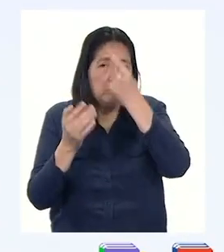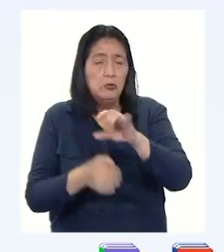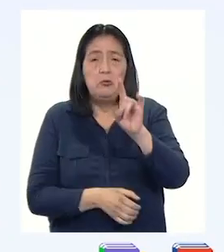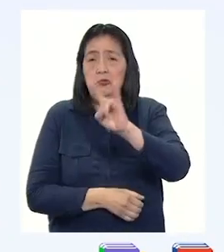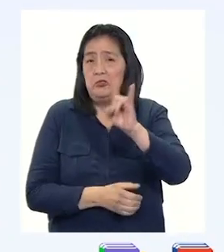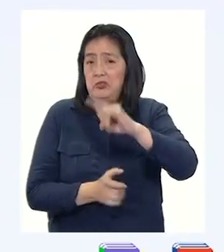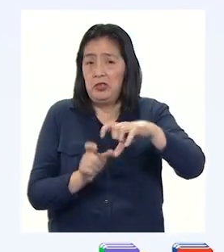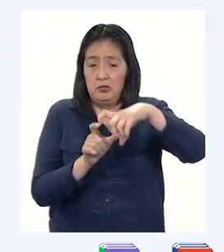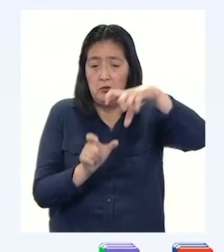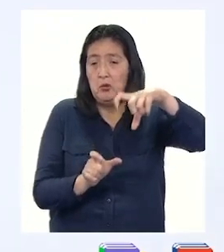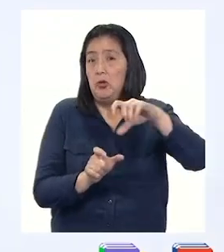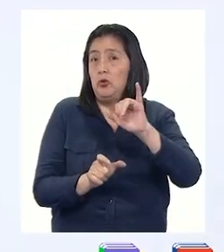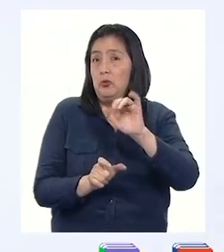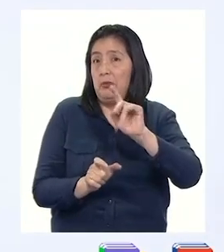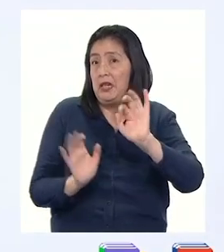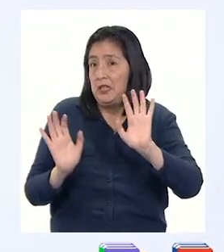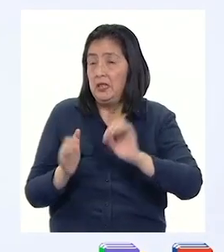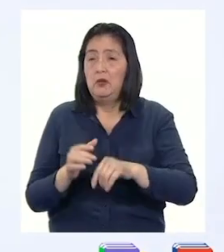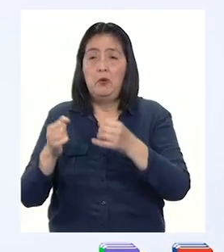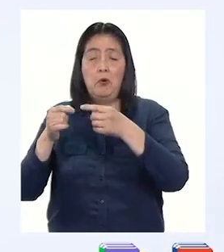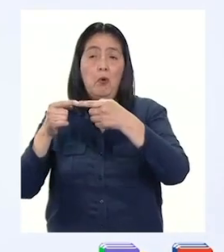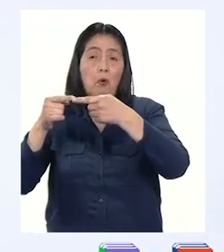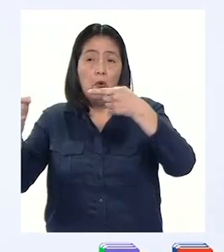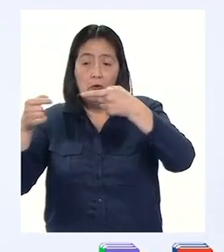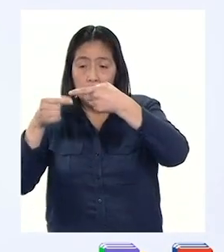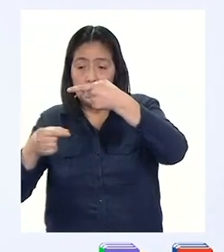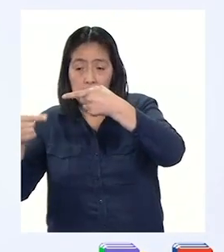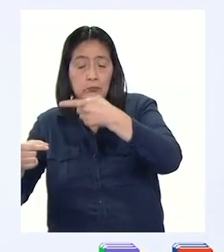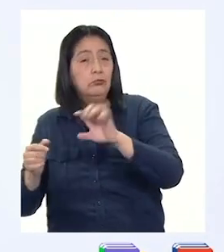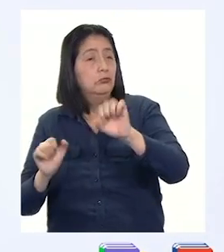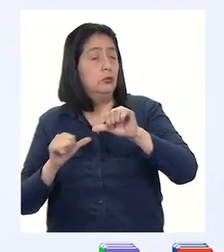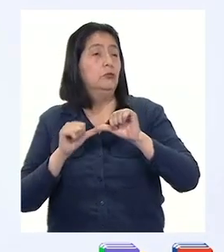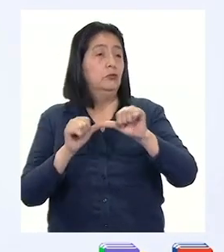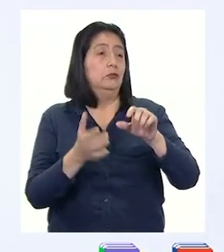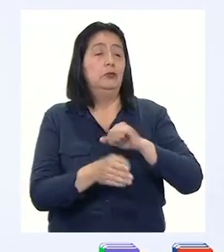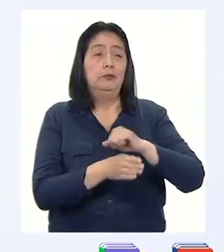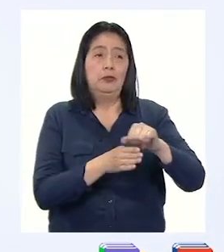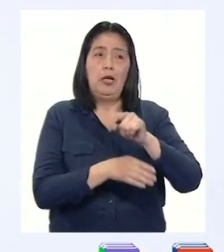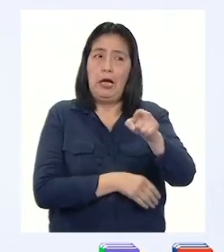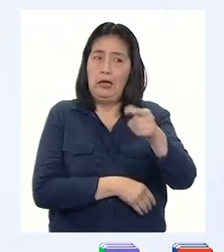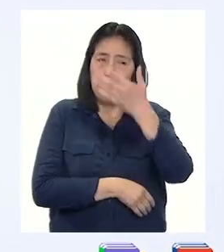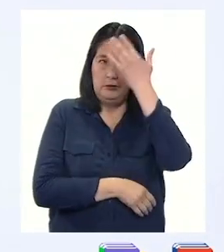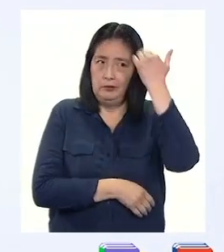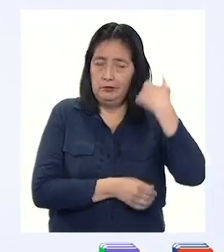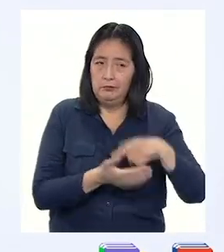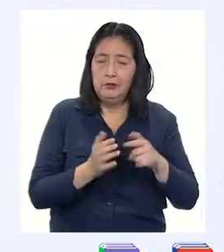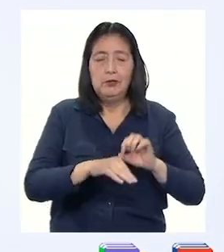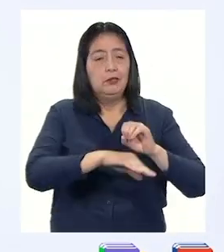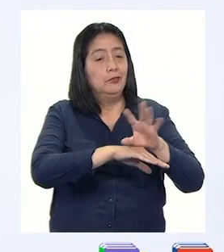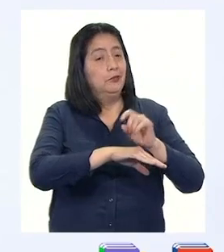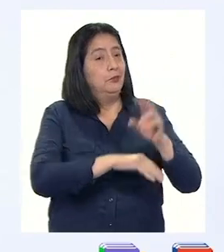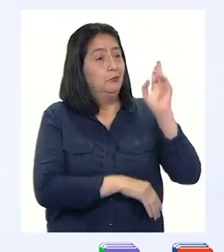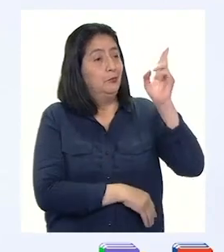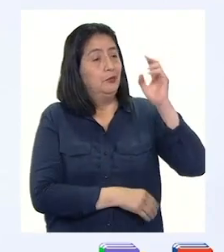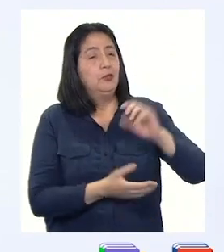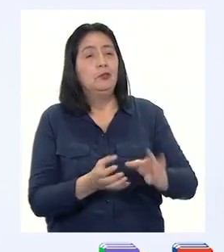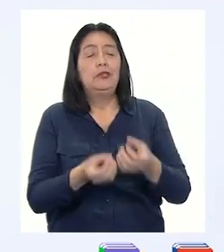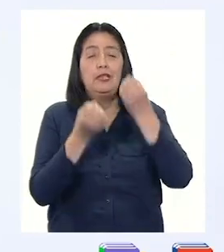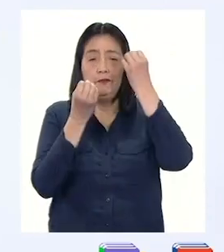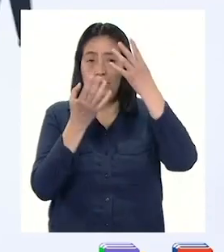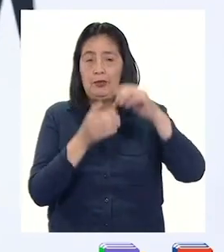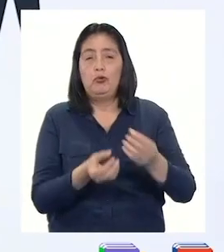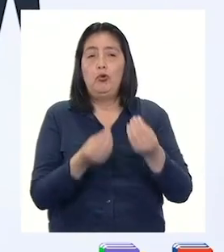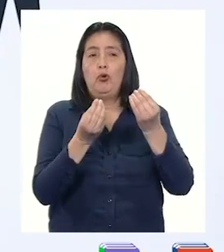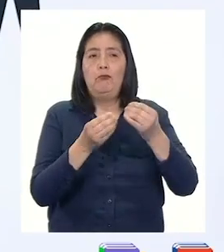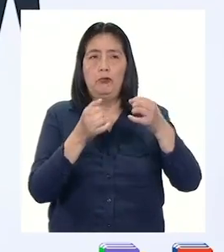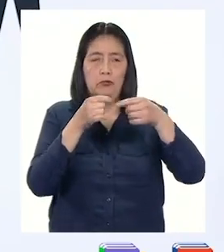utilizando alguna yupana o quipu. Sigue practicando. Y no te olvides de hacer la actividad que nos recomendó el profesor sobre el registro de